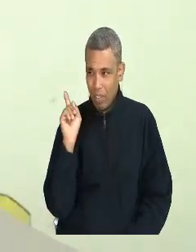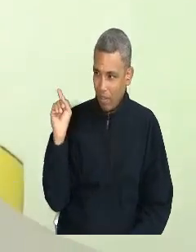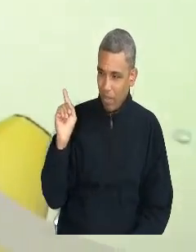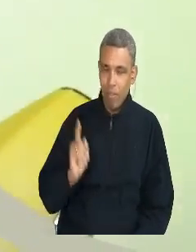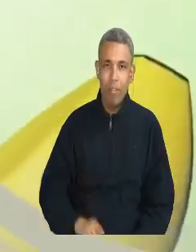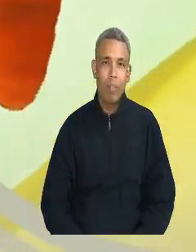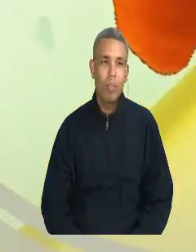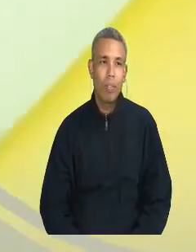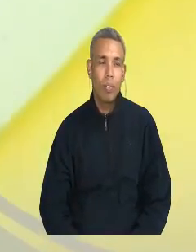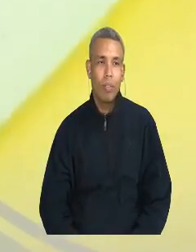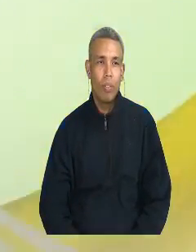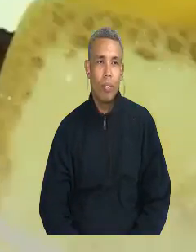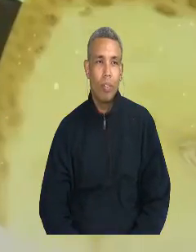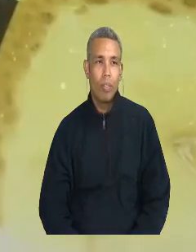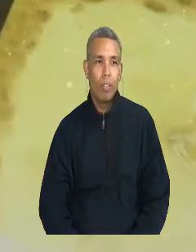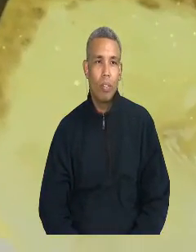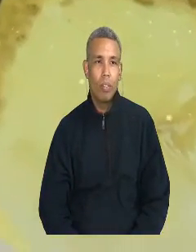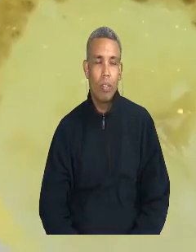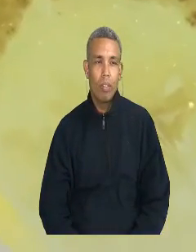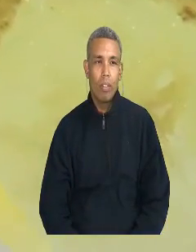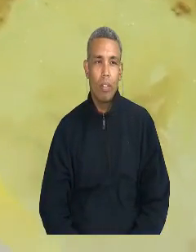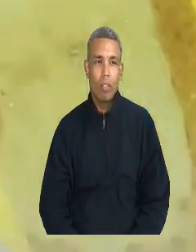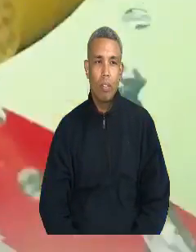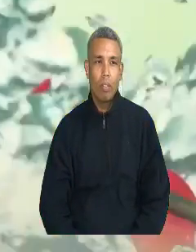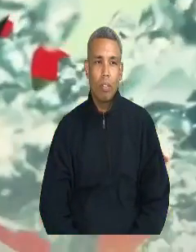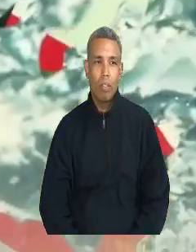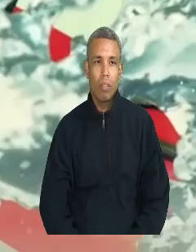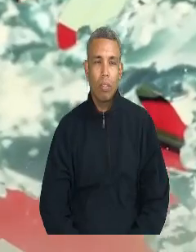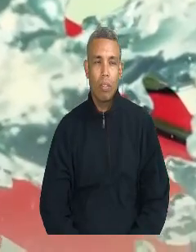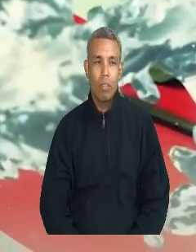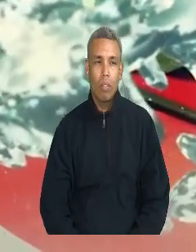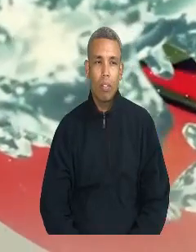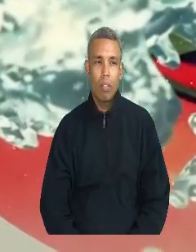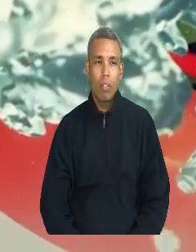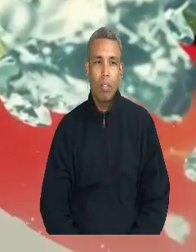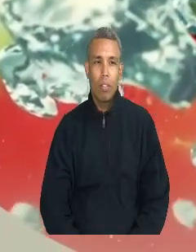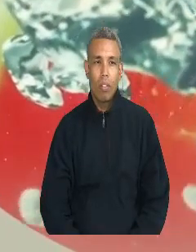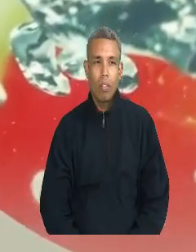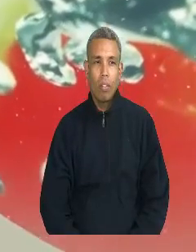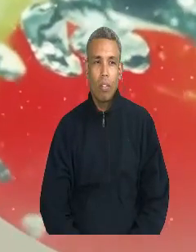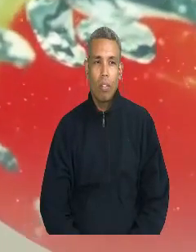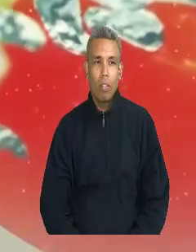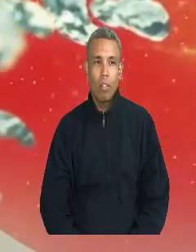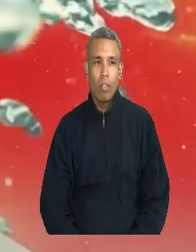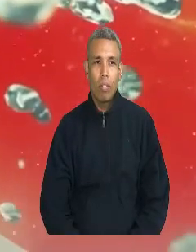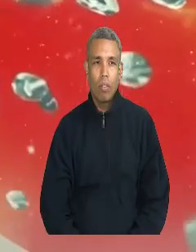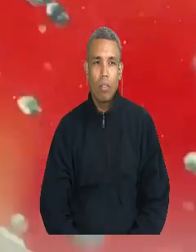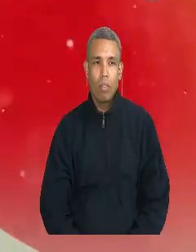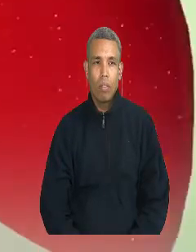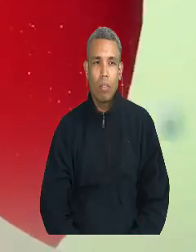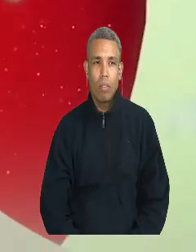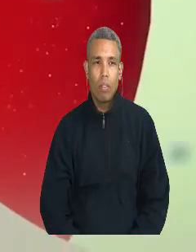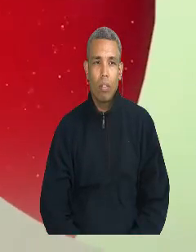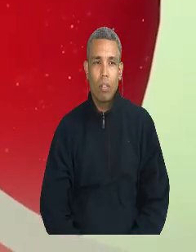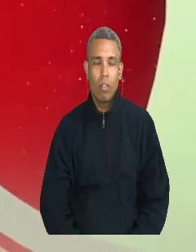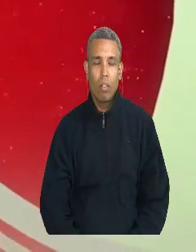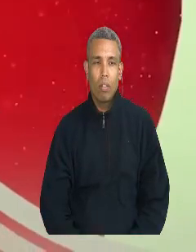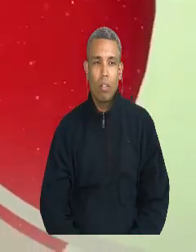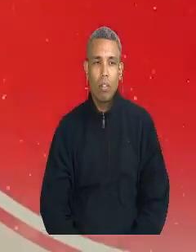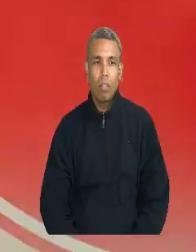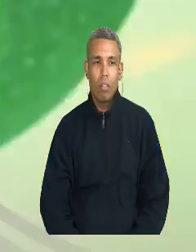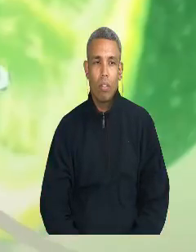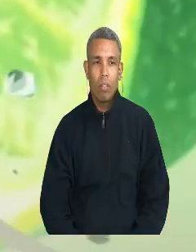cocido, 30 gramos de zanahoria, 30 gramos de cebolla cabezona, 30 gramos de pimentón, 30 gramos de calabacín,